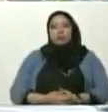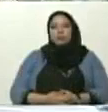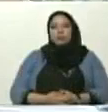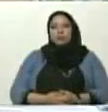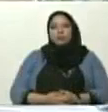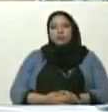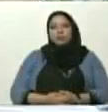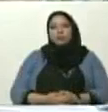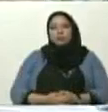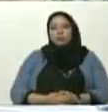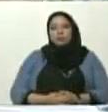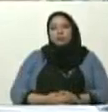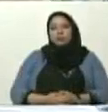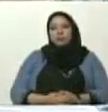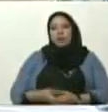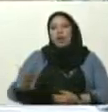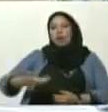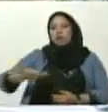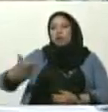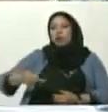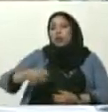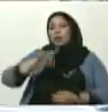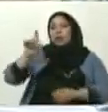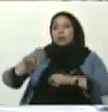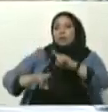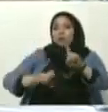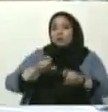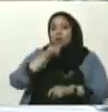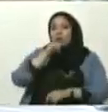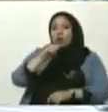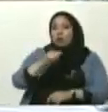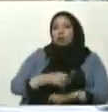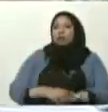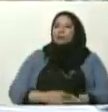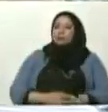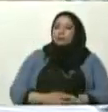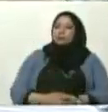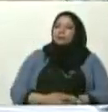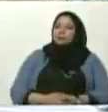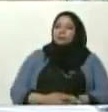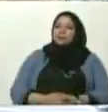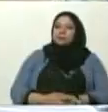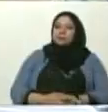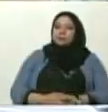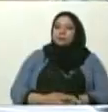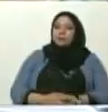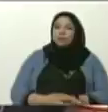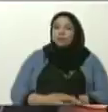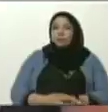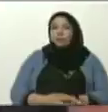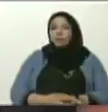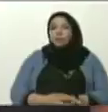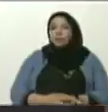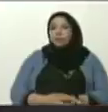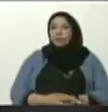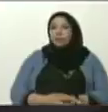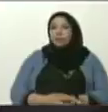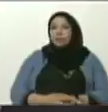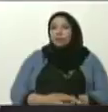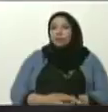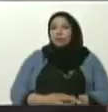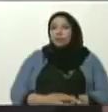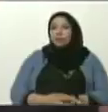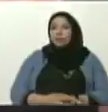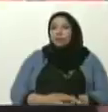algunas interrogantes importantes en relación a este proceso. Para el ELN retomar este diálogo con la